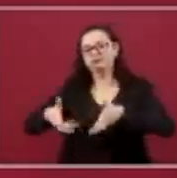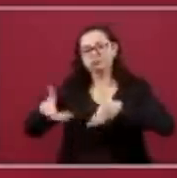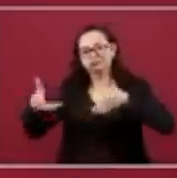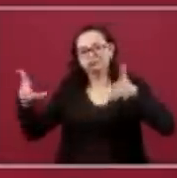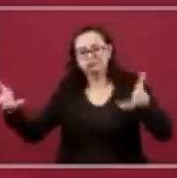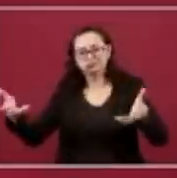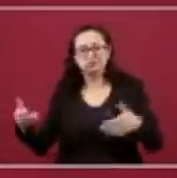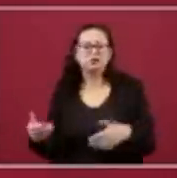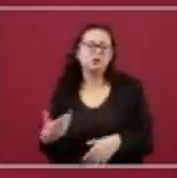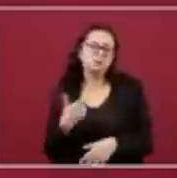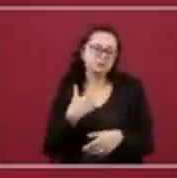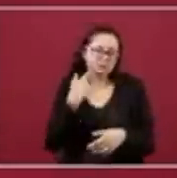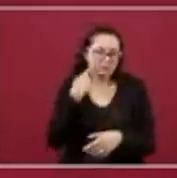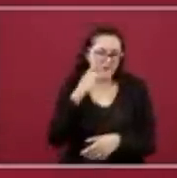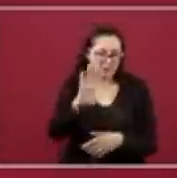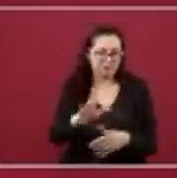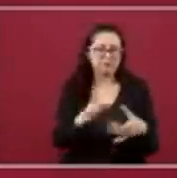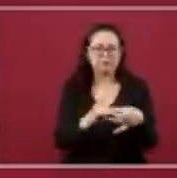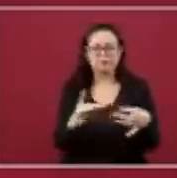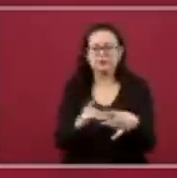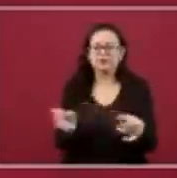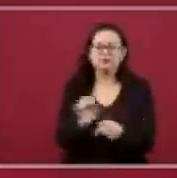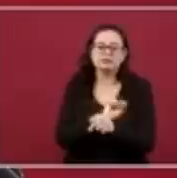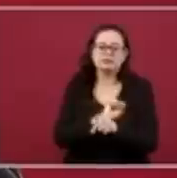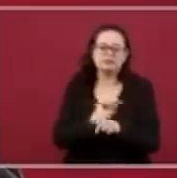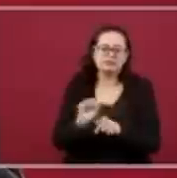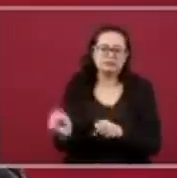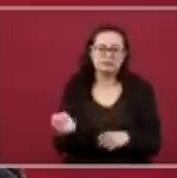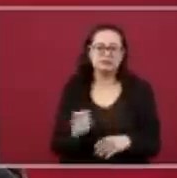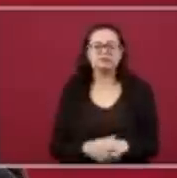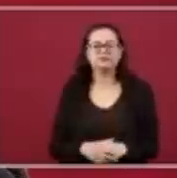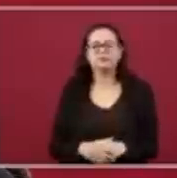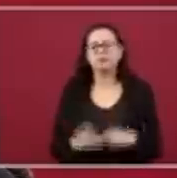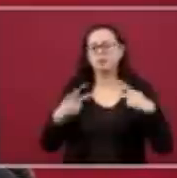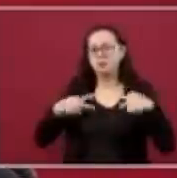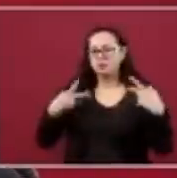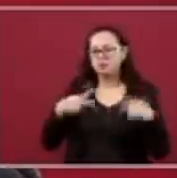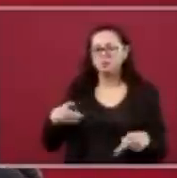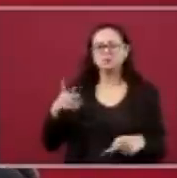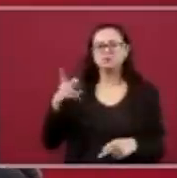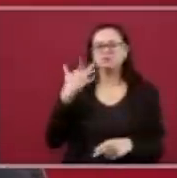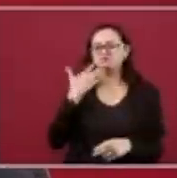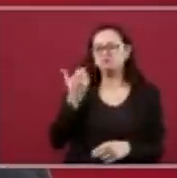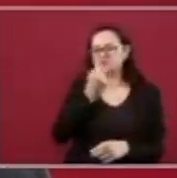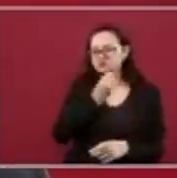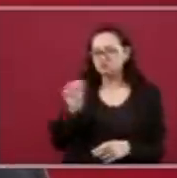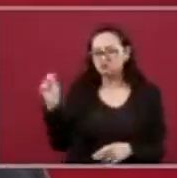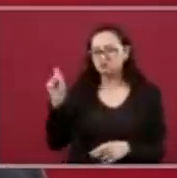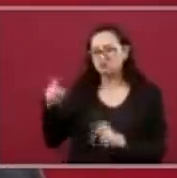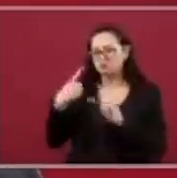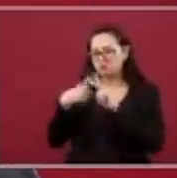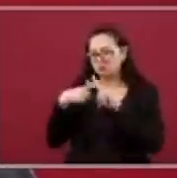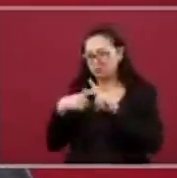de manera sencilla. Los técnicos, los expertos van a las cifras,